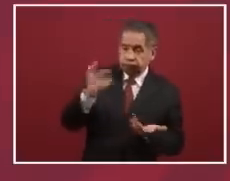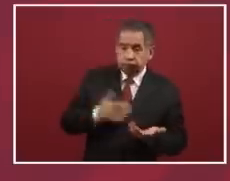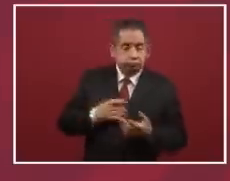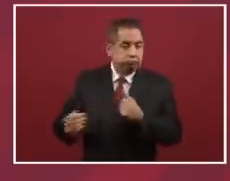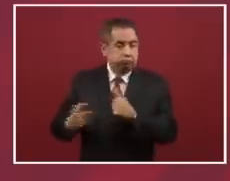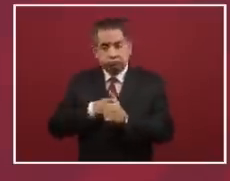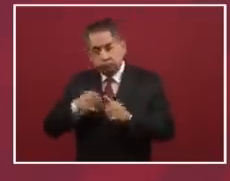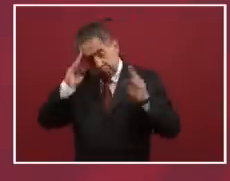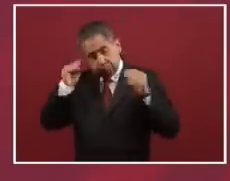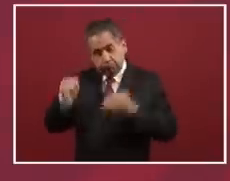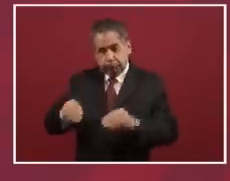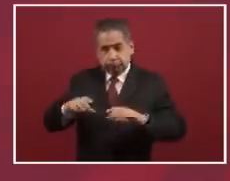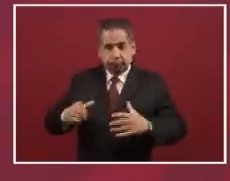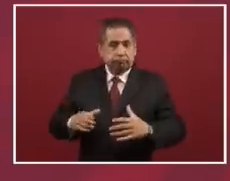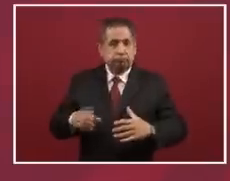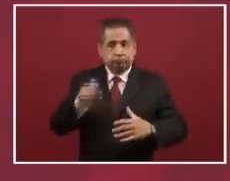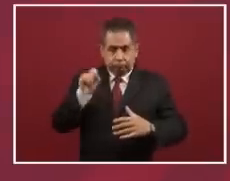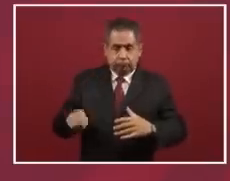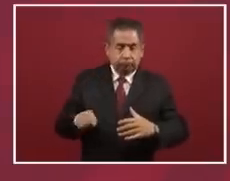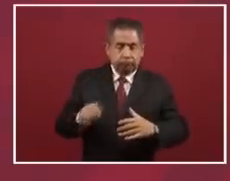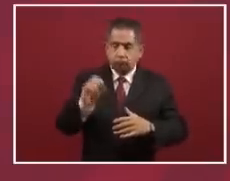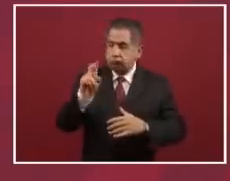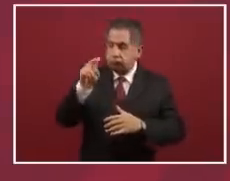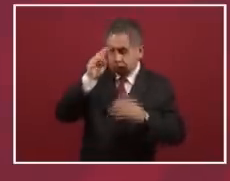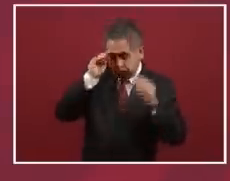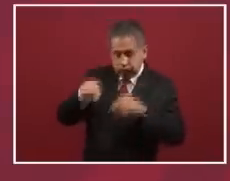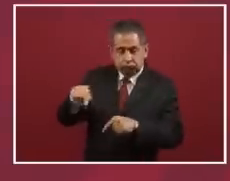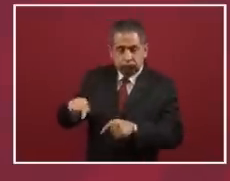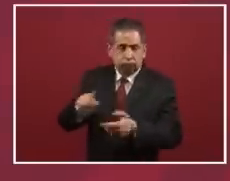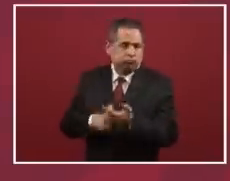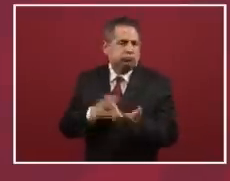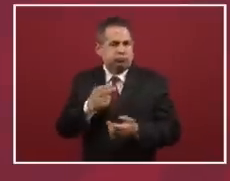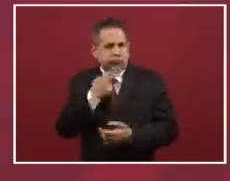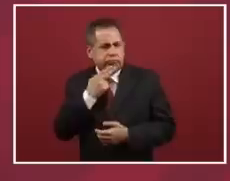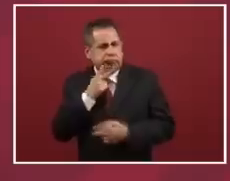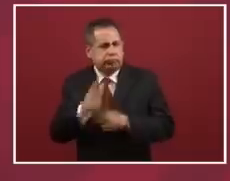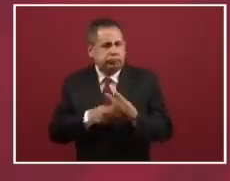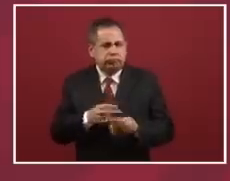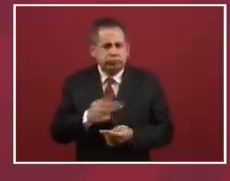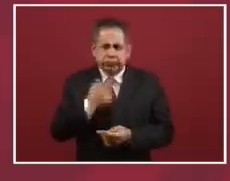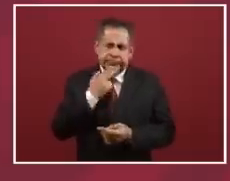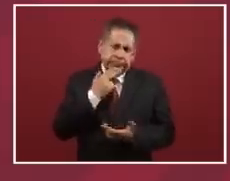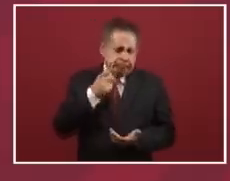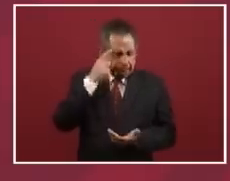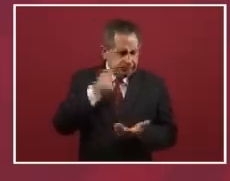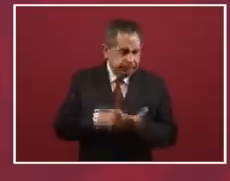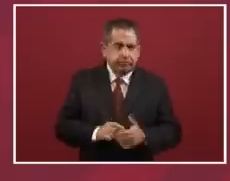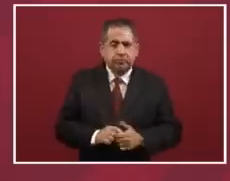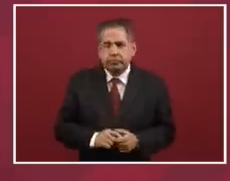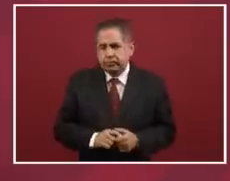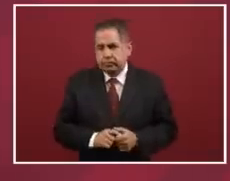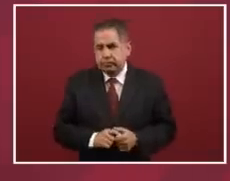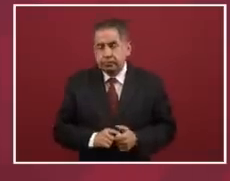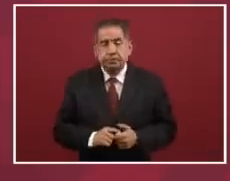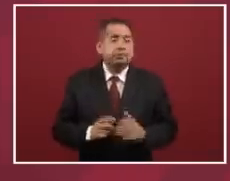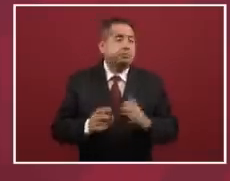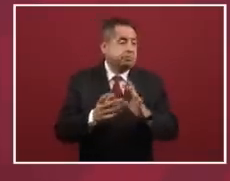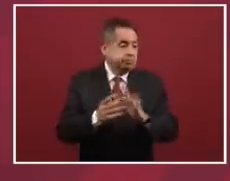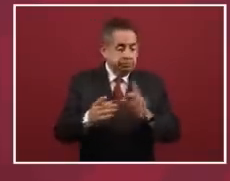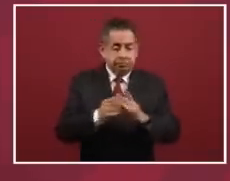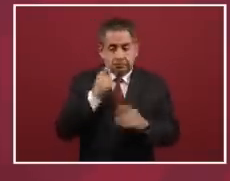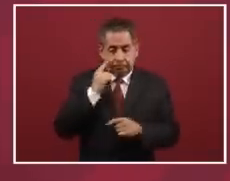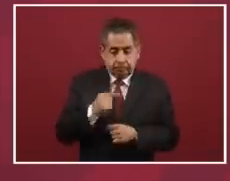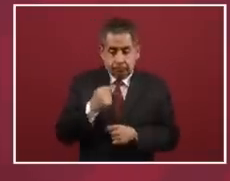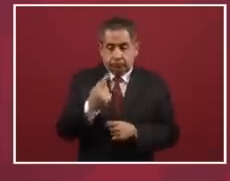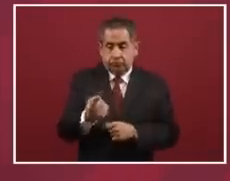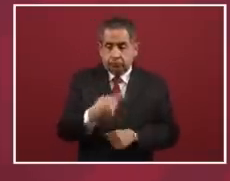prioridad de la propia organización. Entonces, creemos que eso va a funcionar. Entonces, solo quiero puntualizar que la semana que